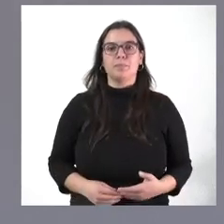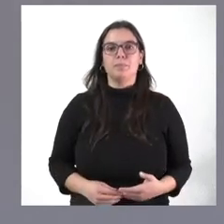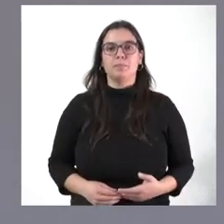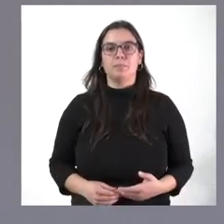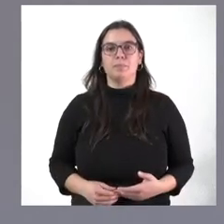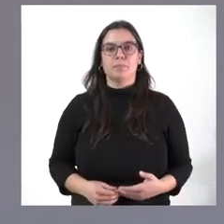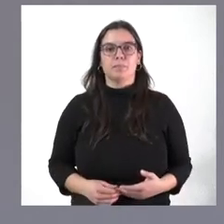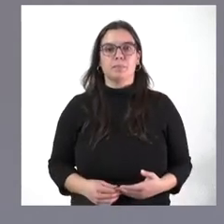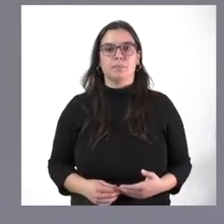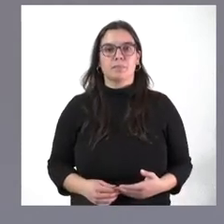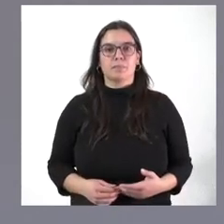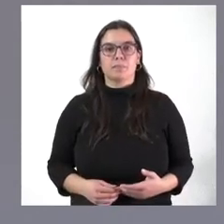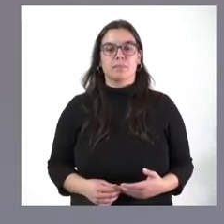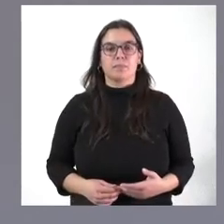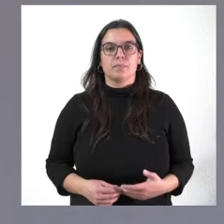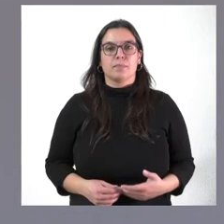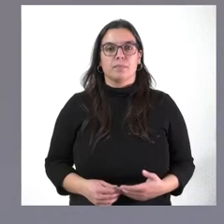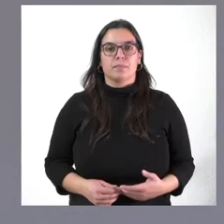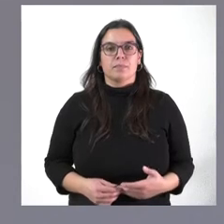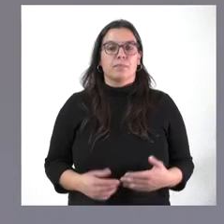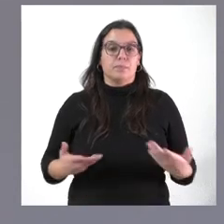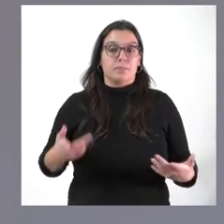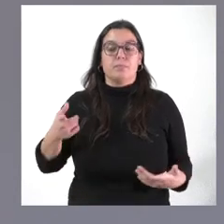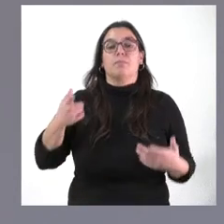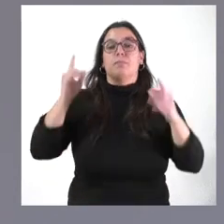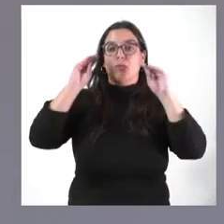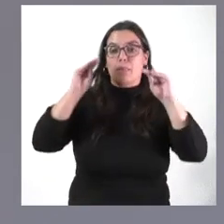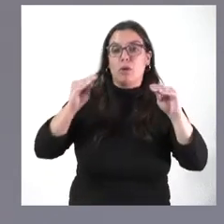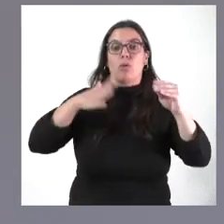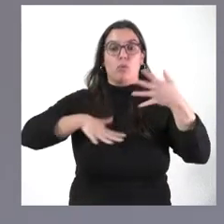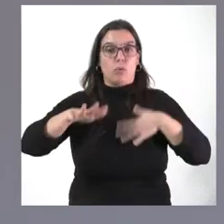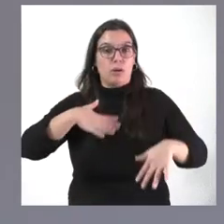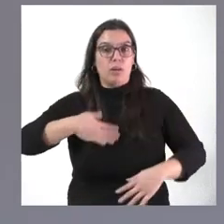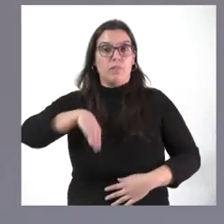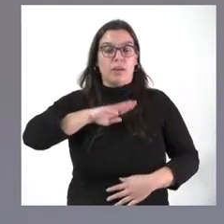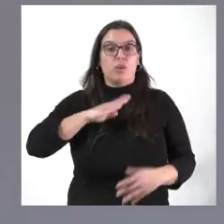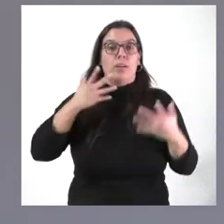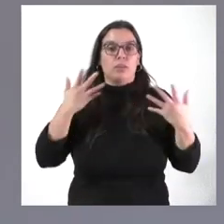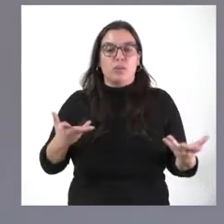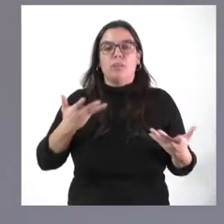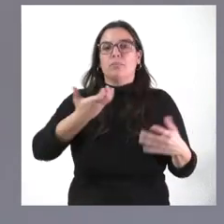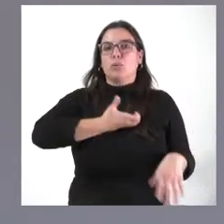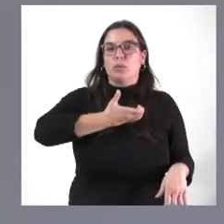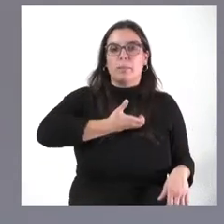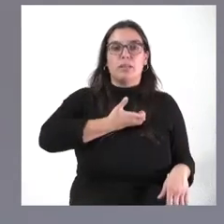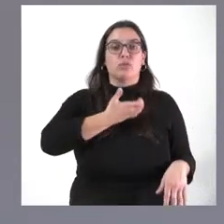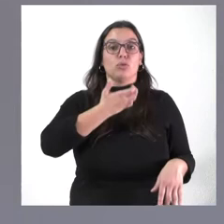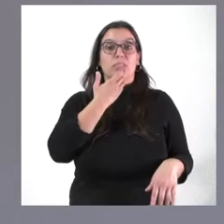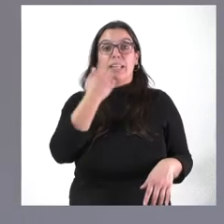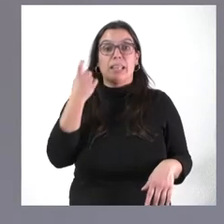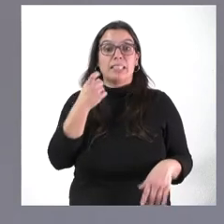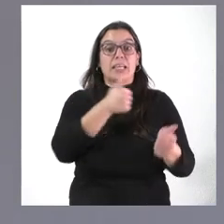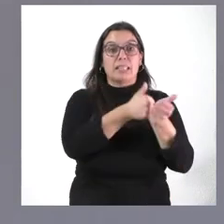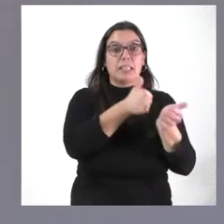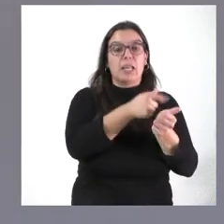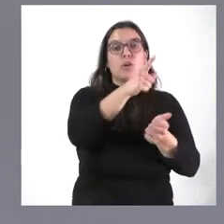eso se permitirá tener esta formación esta cualificación y por tanto aquellos ayuntamientos que precisan de estas personas lo podrán